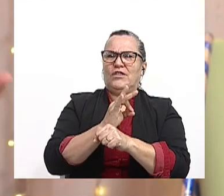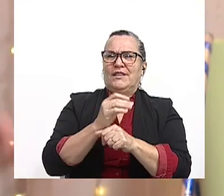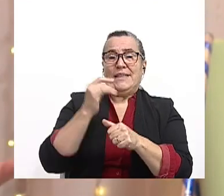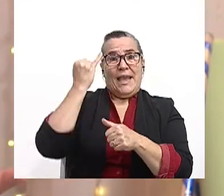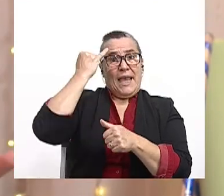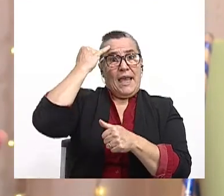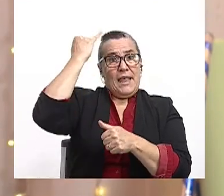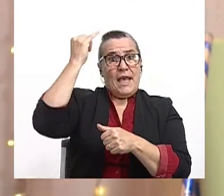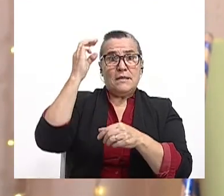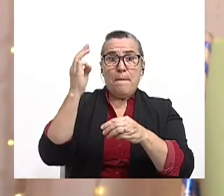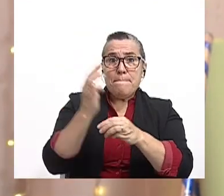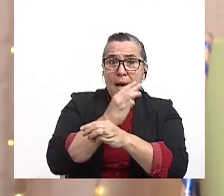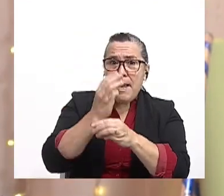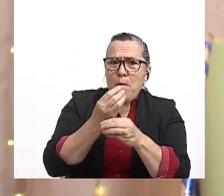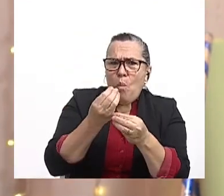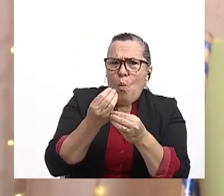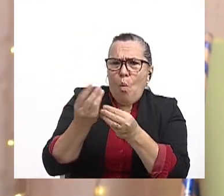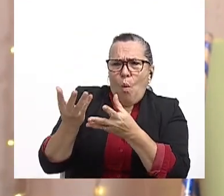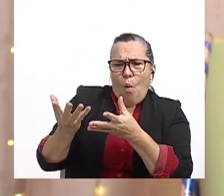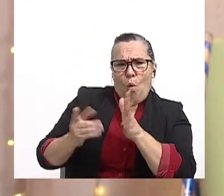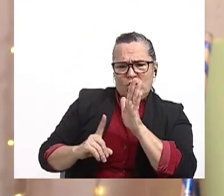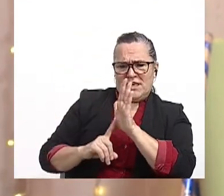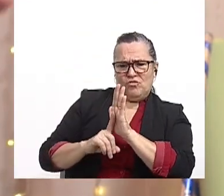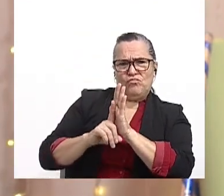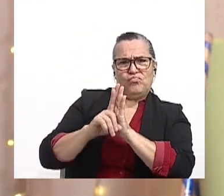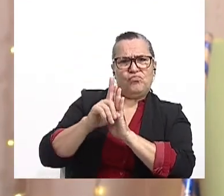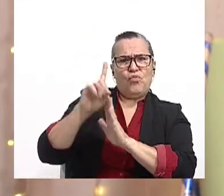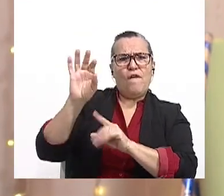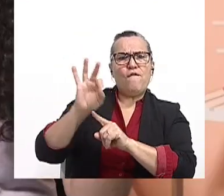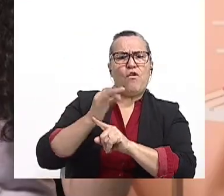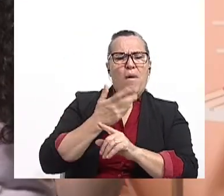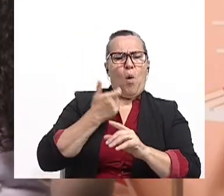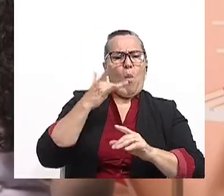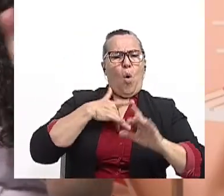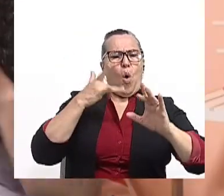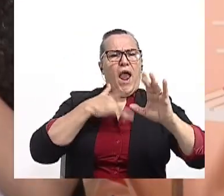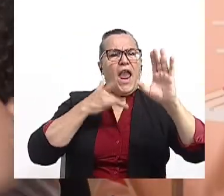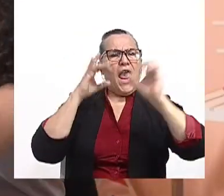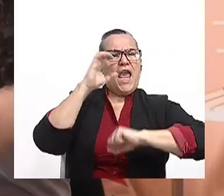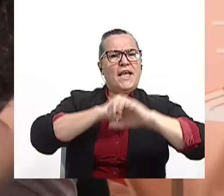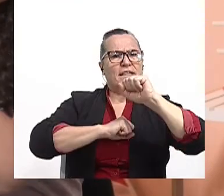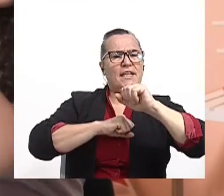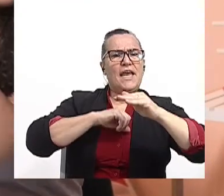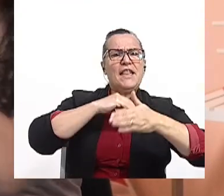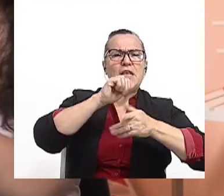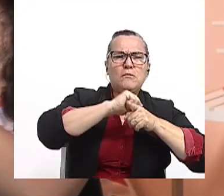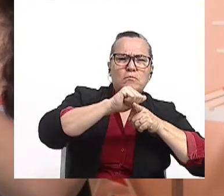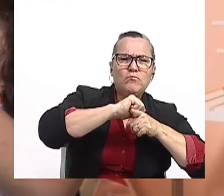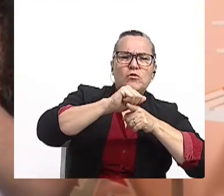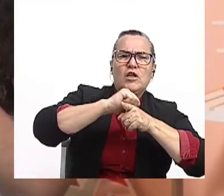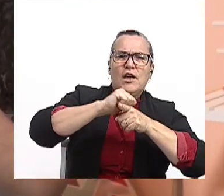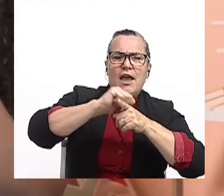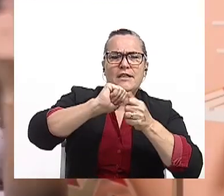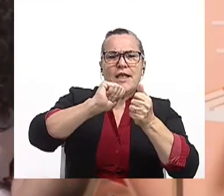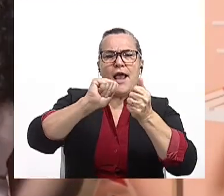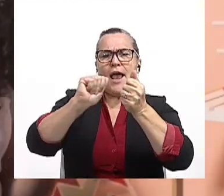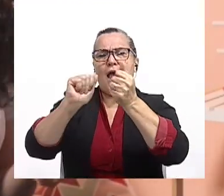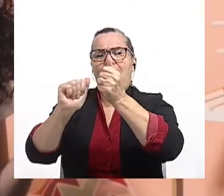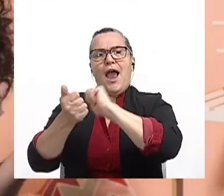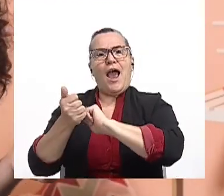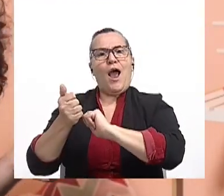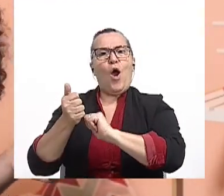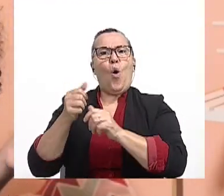ideas de las matemáticas en general se desarrollan de forma intuitiva y luego se van puliendo hasta convertirse en